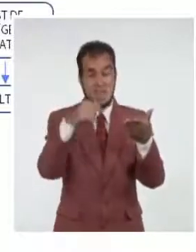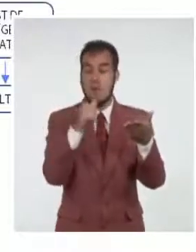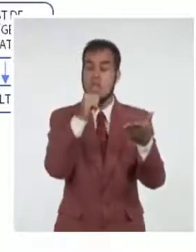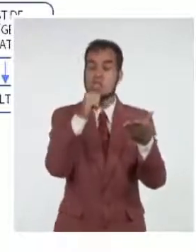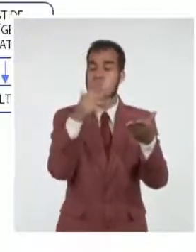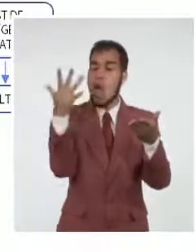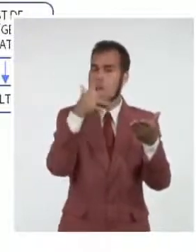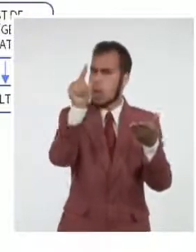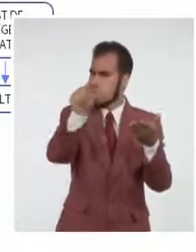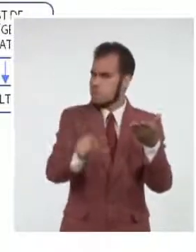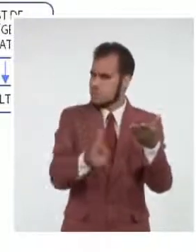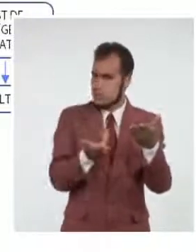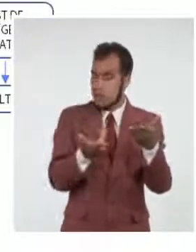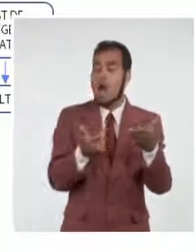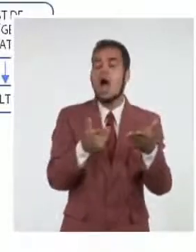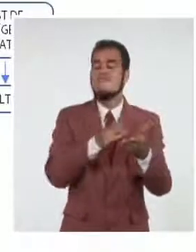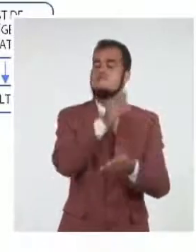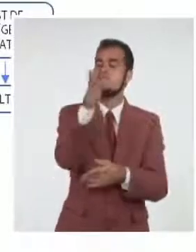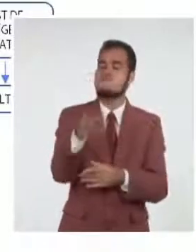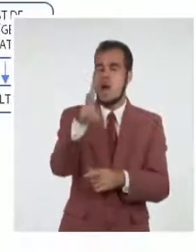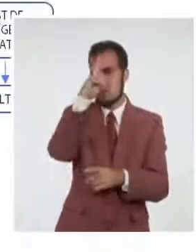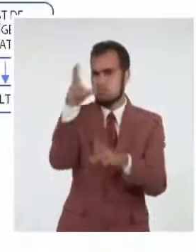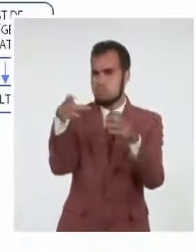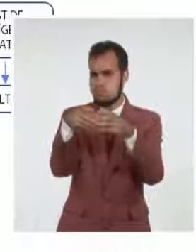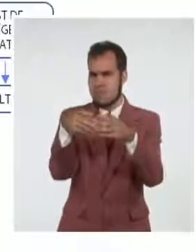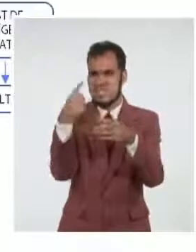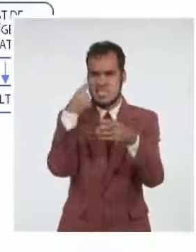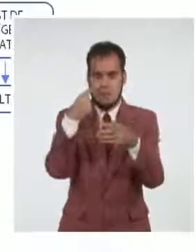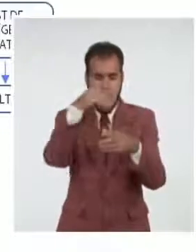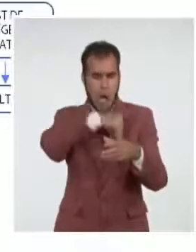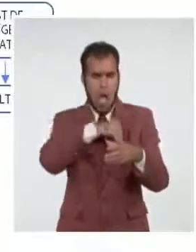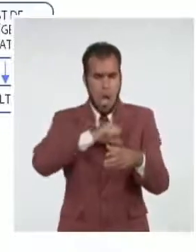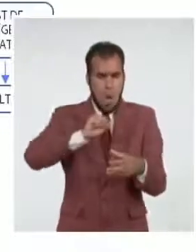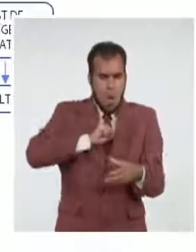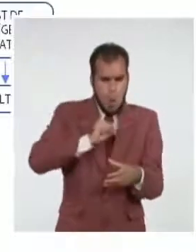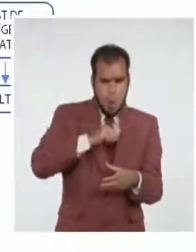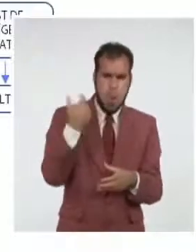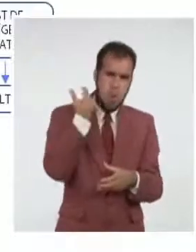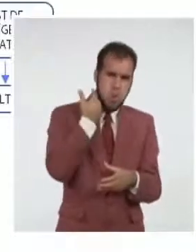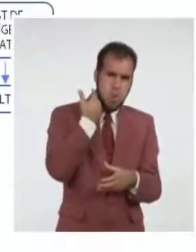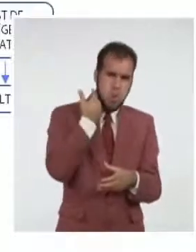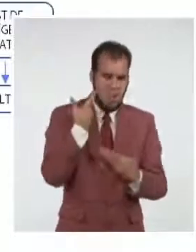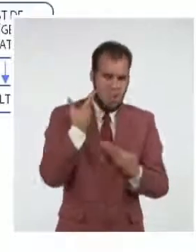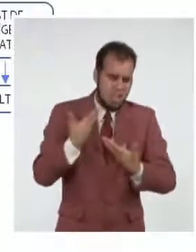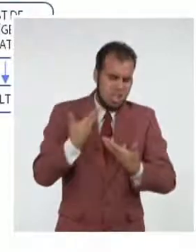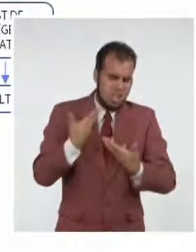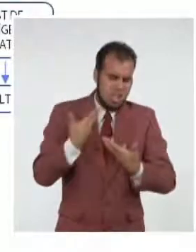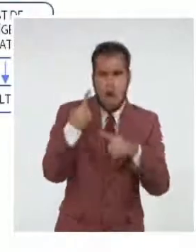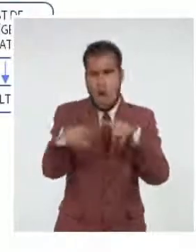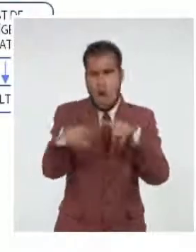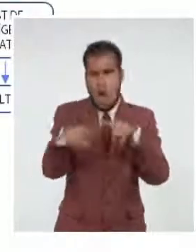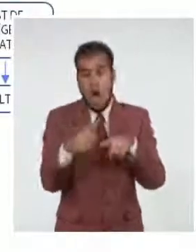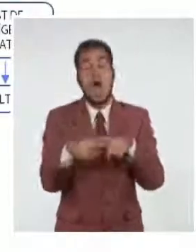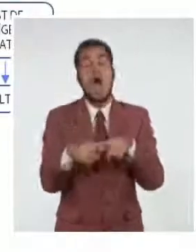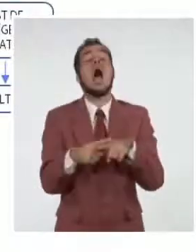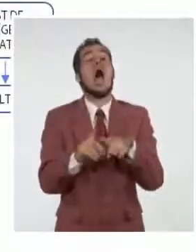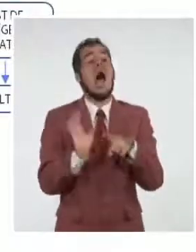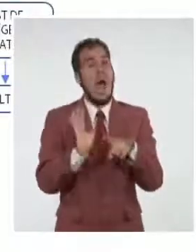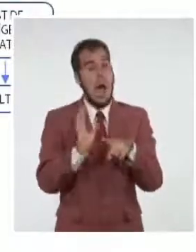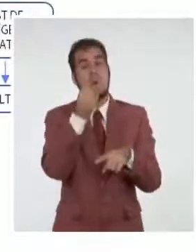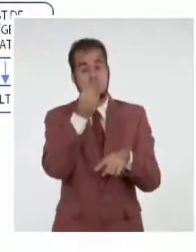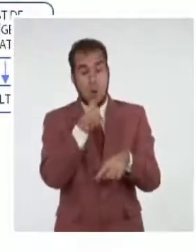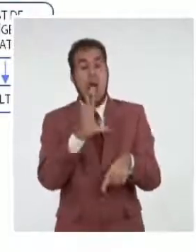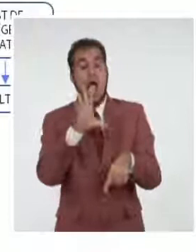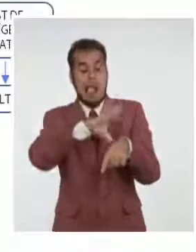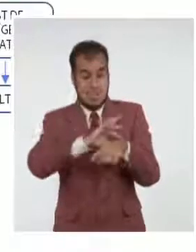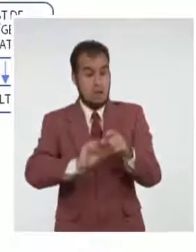cuerpo de guardia de policlínicos, de hospitales, con síntomas. Se siente mal, está enfermo. O tiene COVID, o tiene otra enfermedad respiratoria,